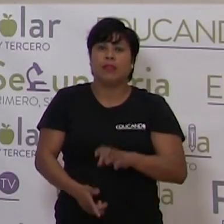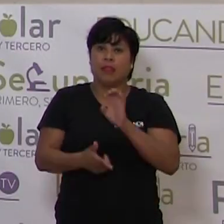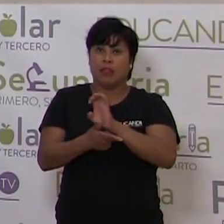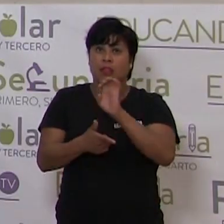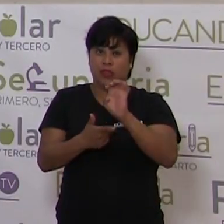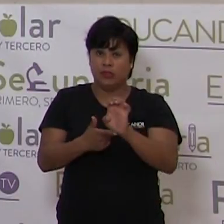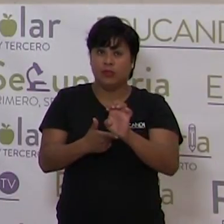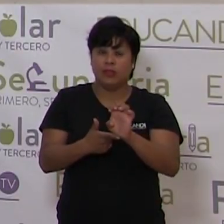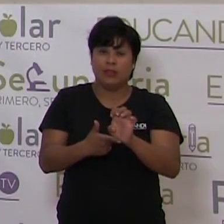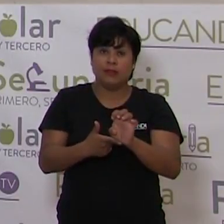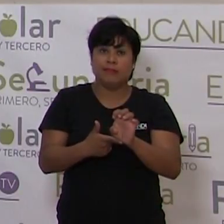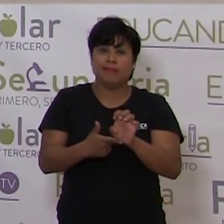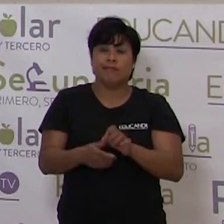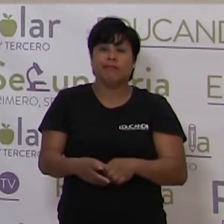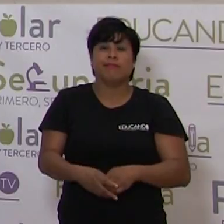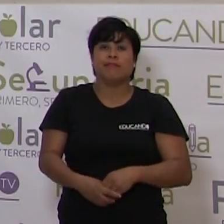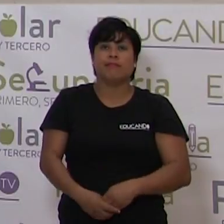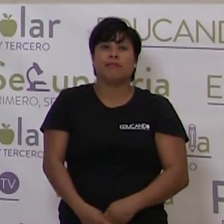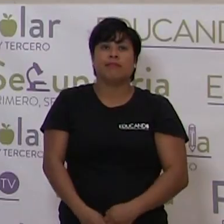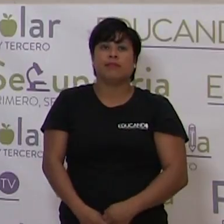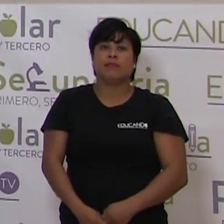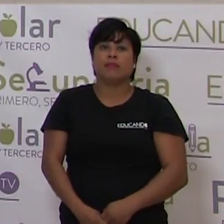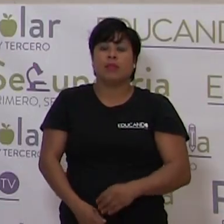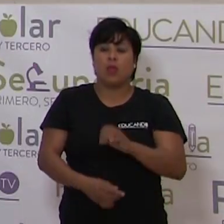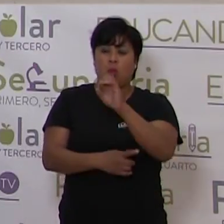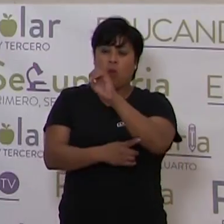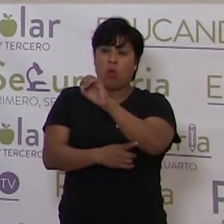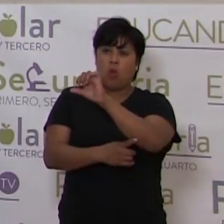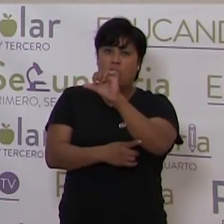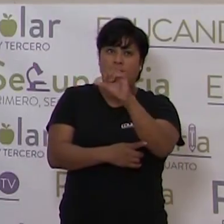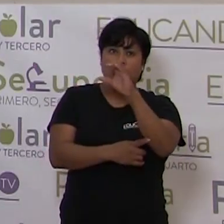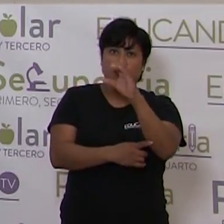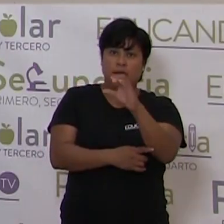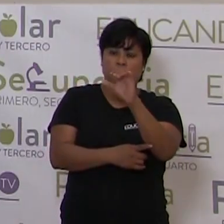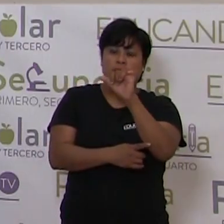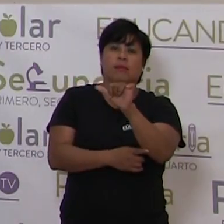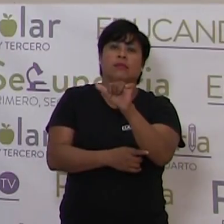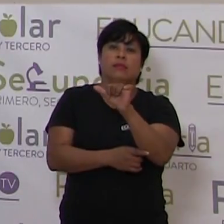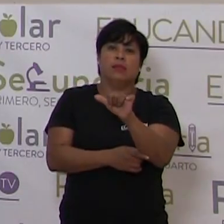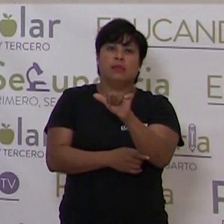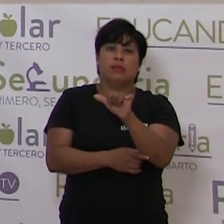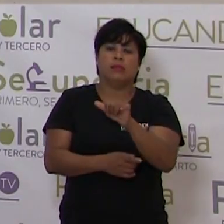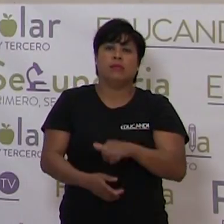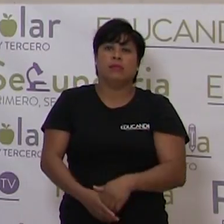Entonces, de O a C es 16.